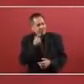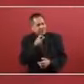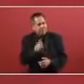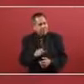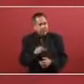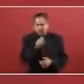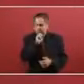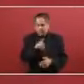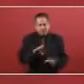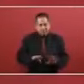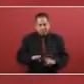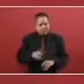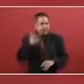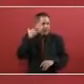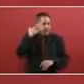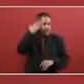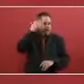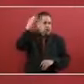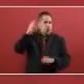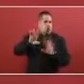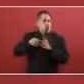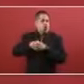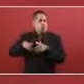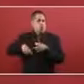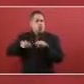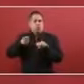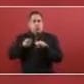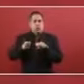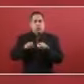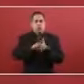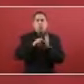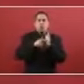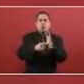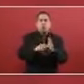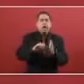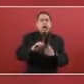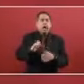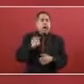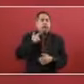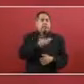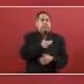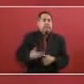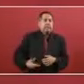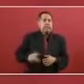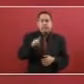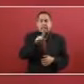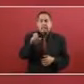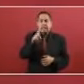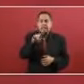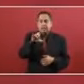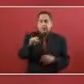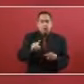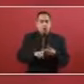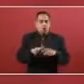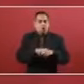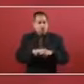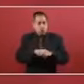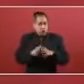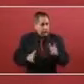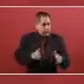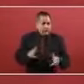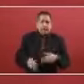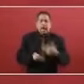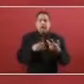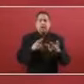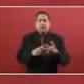periodo neoliberal. Hablaba yo del ejemplo del expresidente Zedillo, de los ferrocarriles,